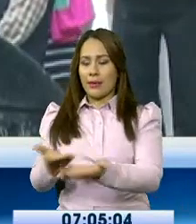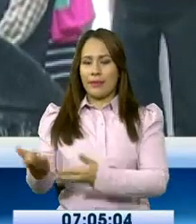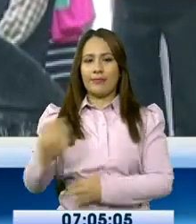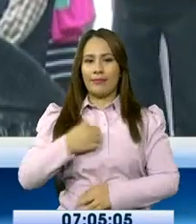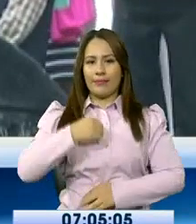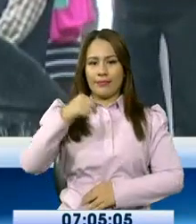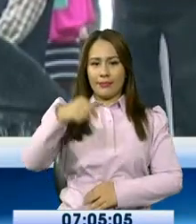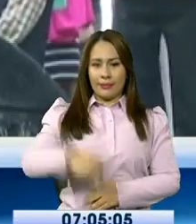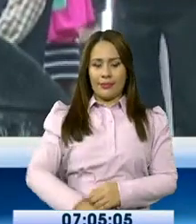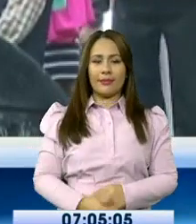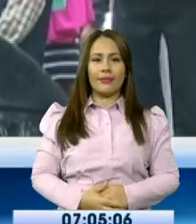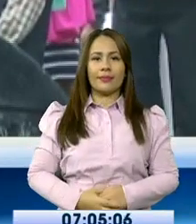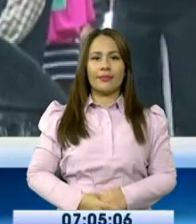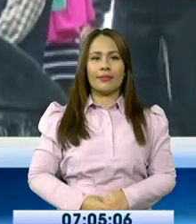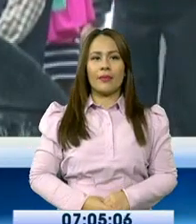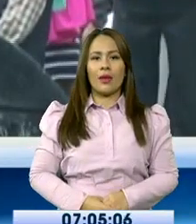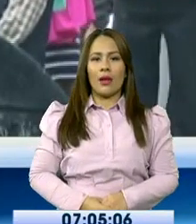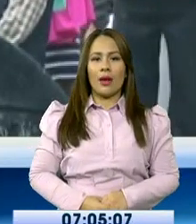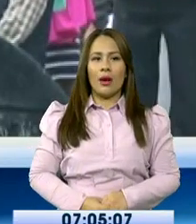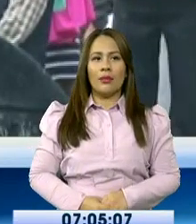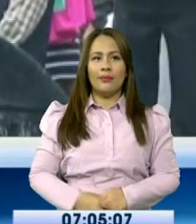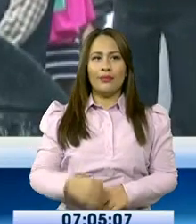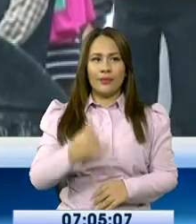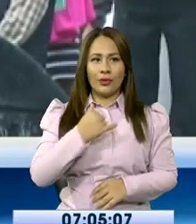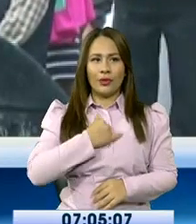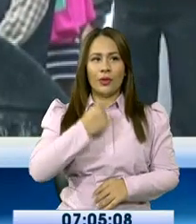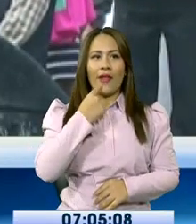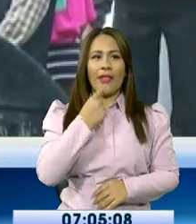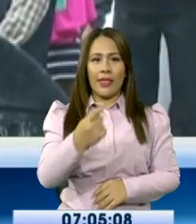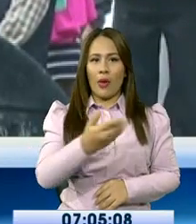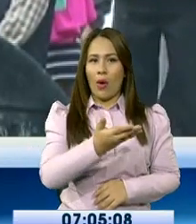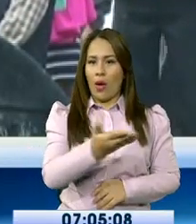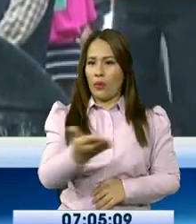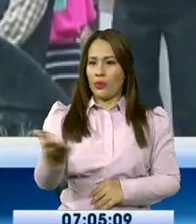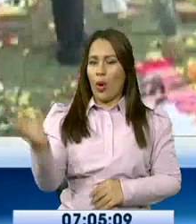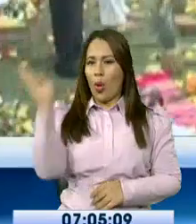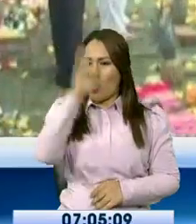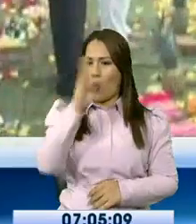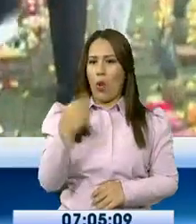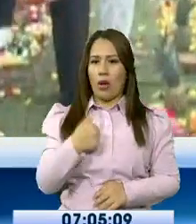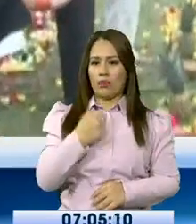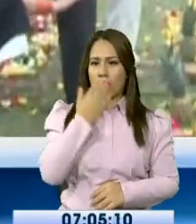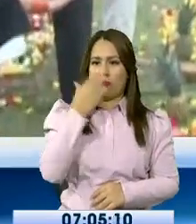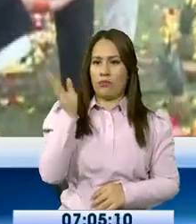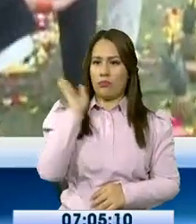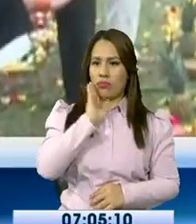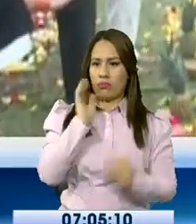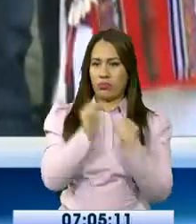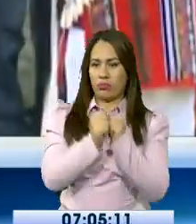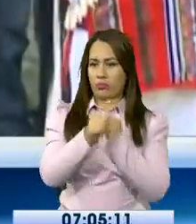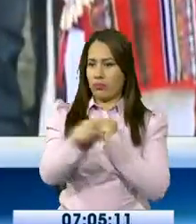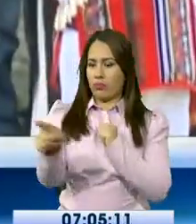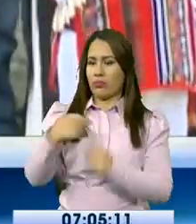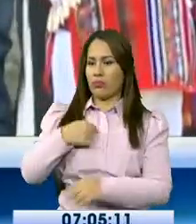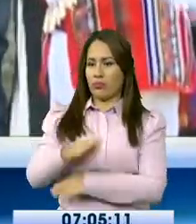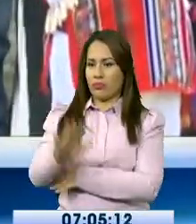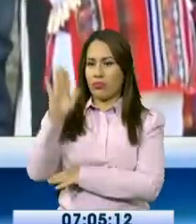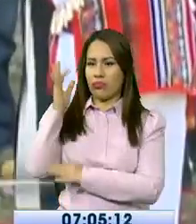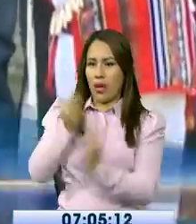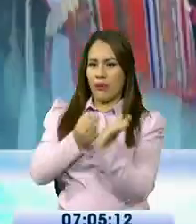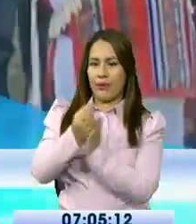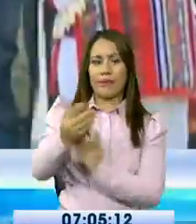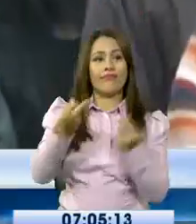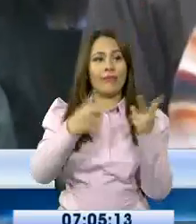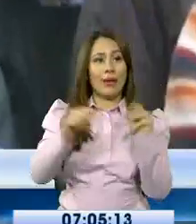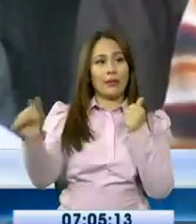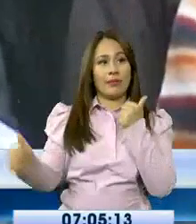para decirlos que jamás, jamás los vamos a traicionar. En el acto también participó el vicepresidente Jorge Glass y